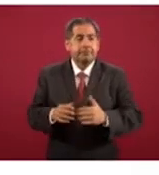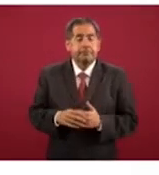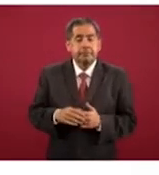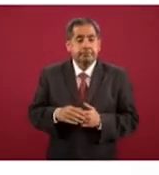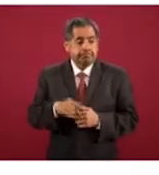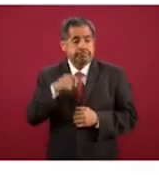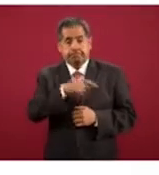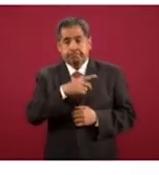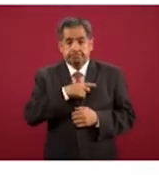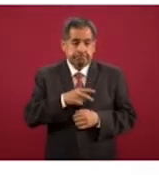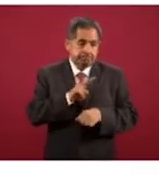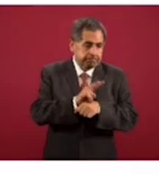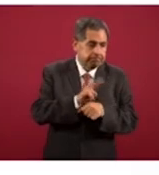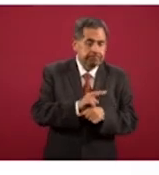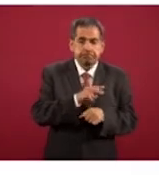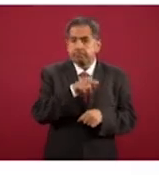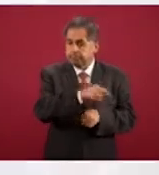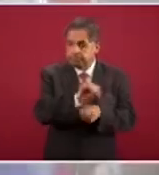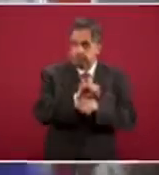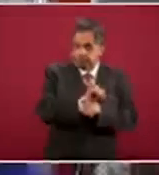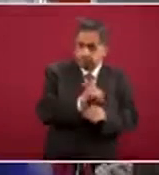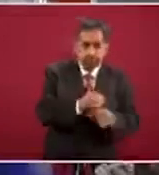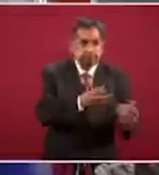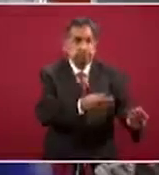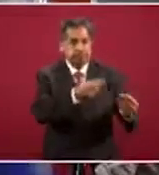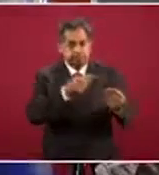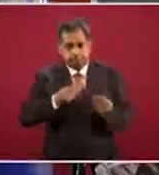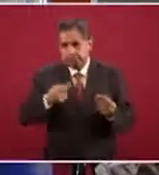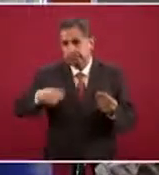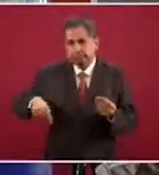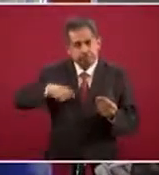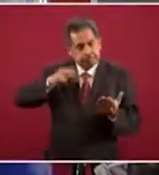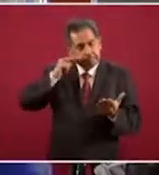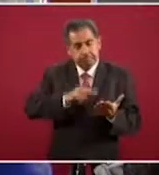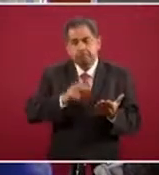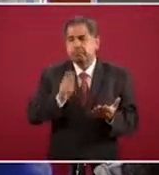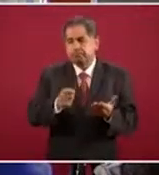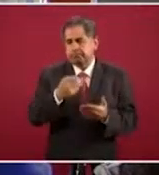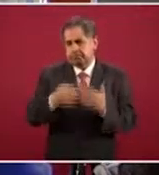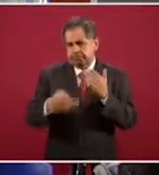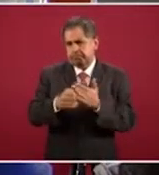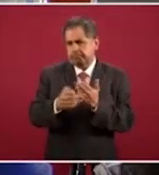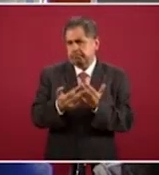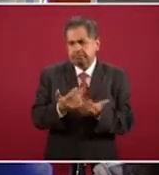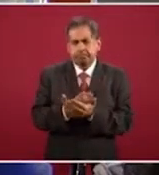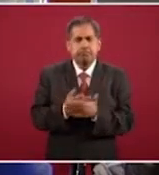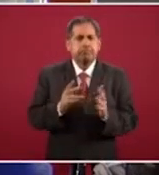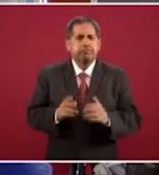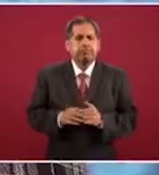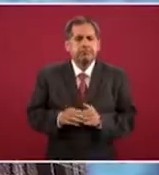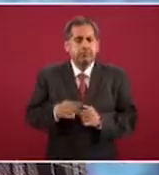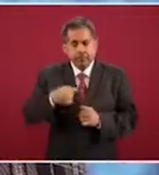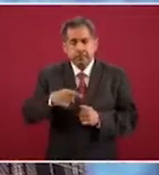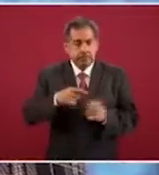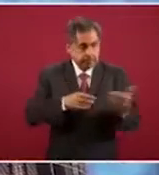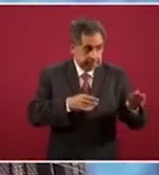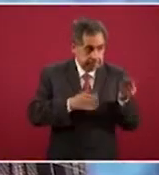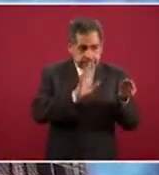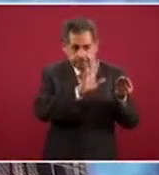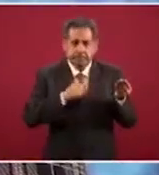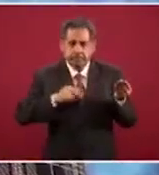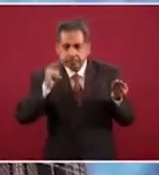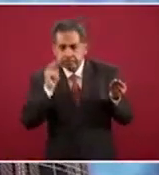propia empresa, presentar información a la autoridad ambiental y bueno, pues esto da lugar a que se verifique por parte